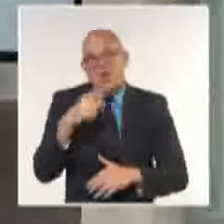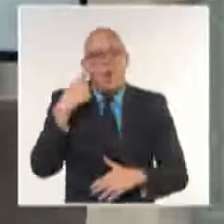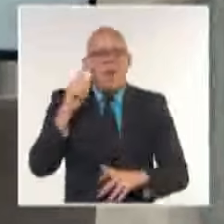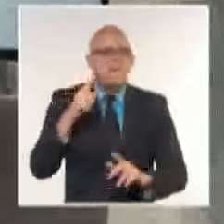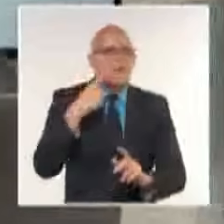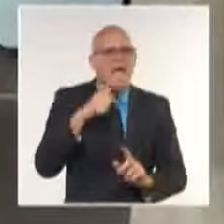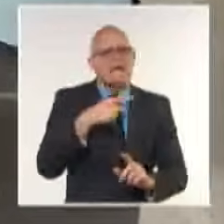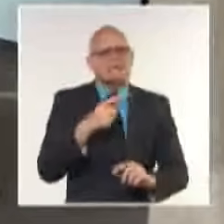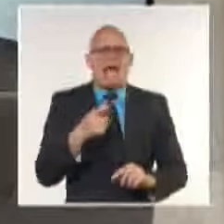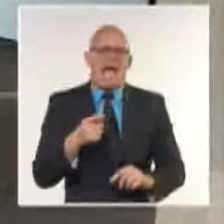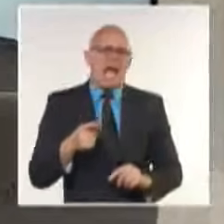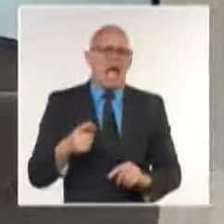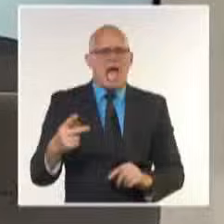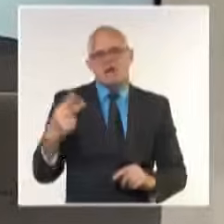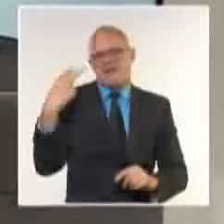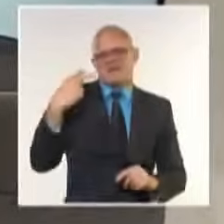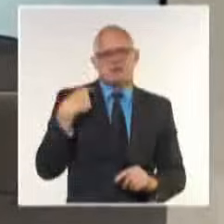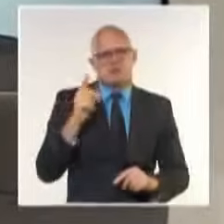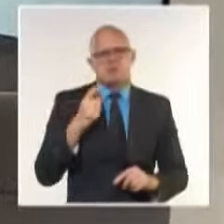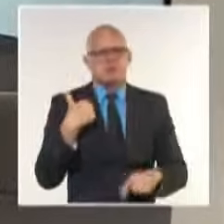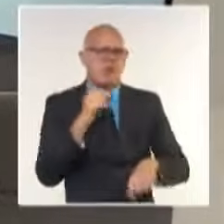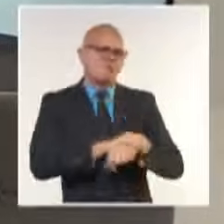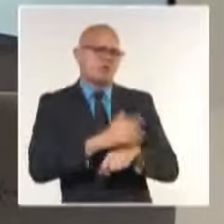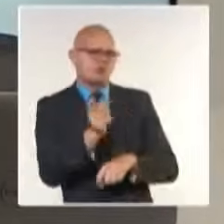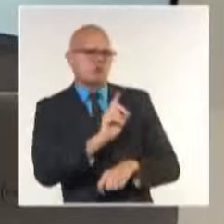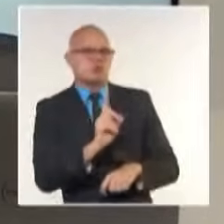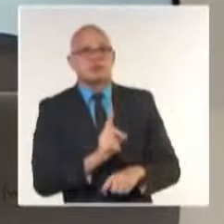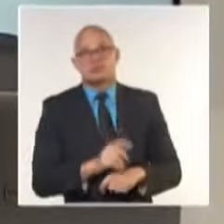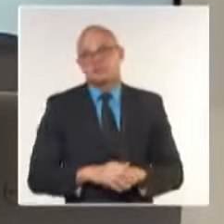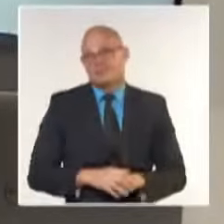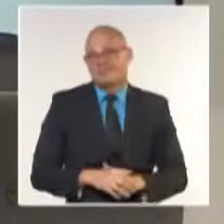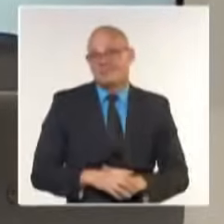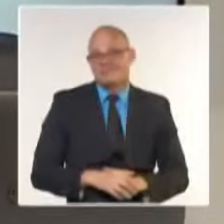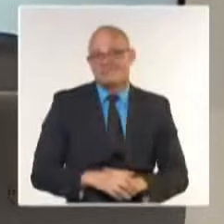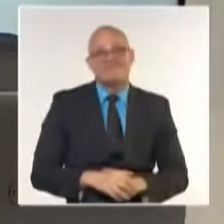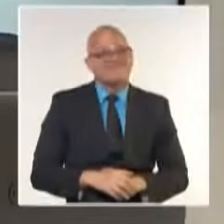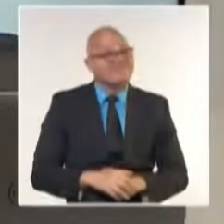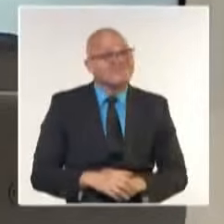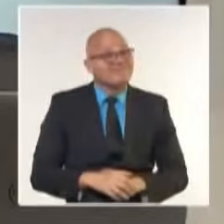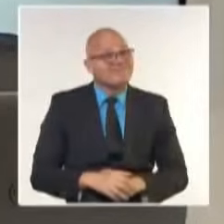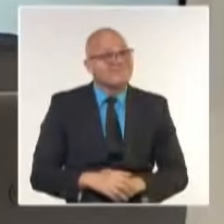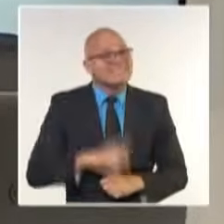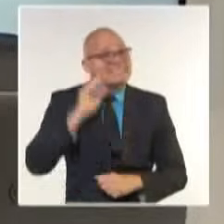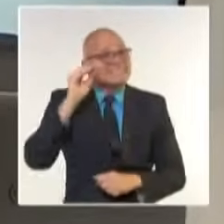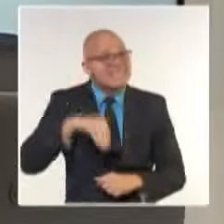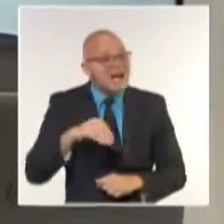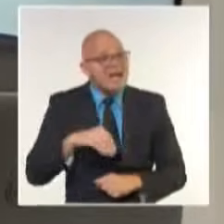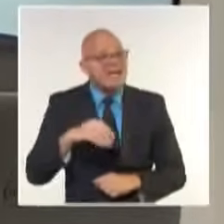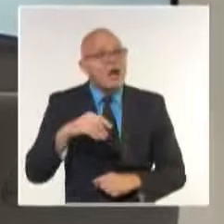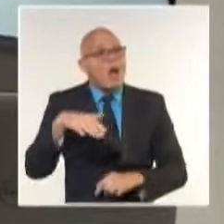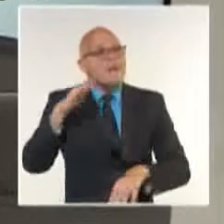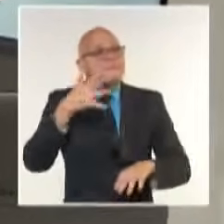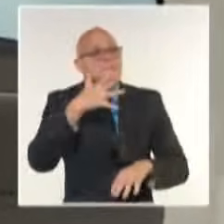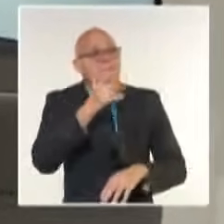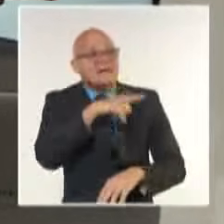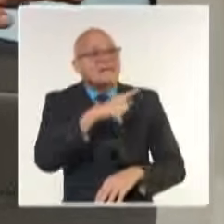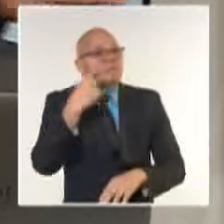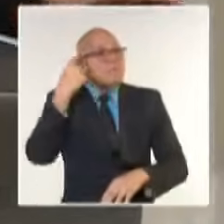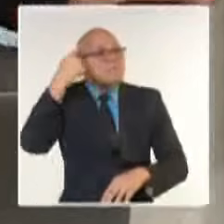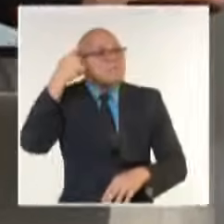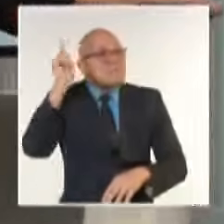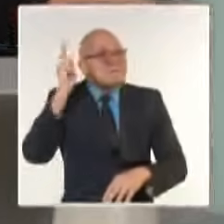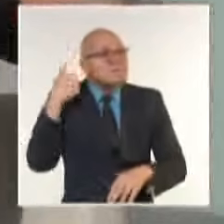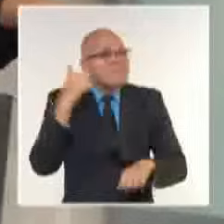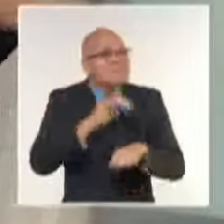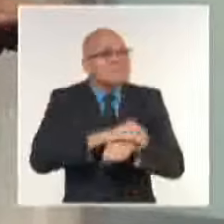no deja huella, que si no funcionan los mecanismos de control y nos ponemos de acuerdo, todos los que estamos implicados, a mí nunca me van a agarrar, nunca me van a